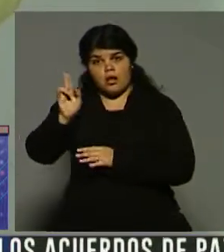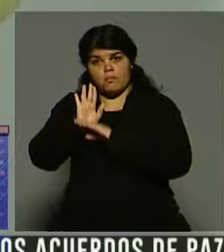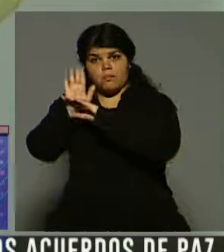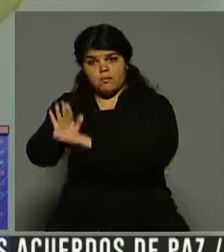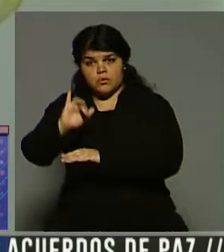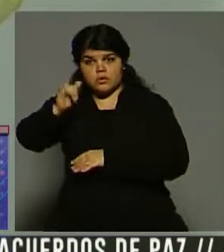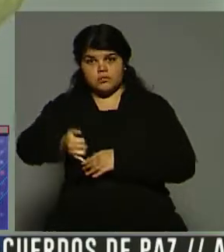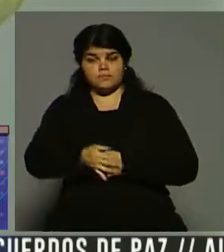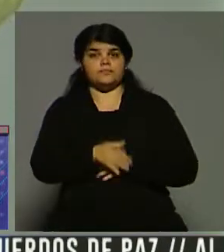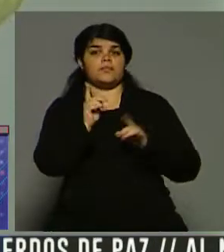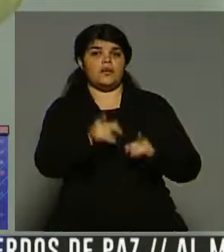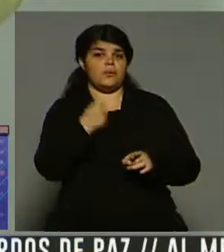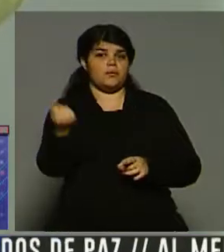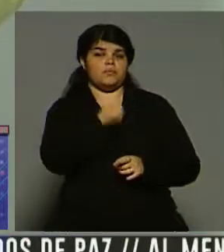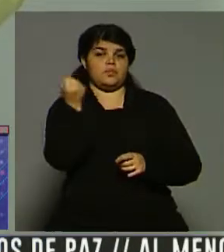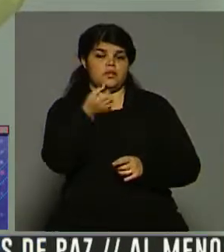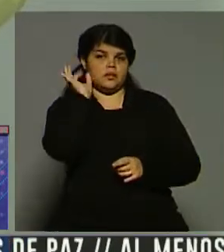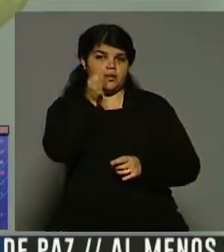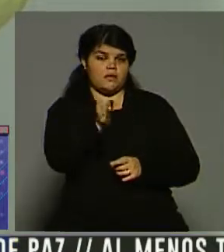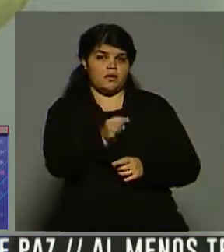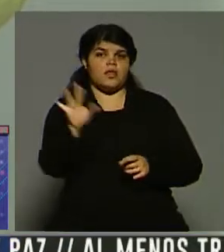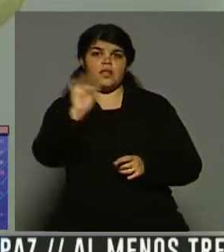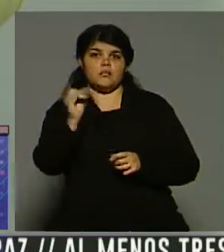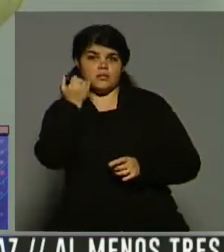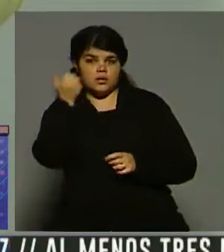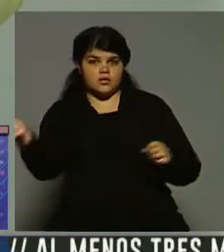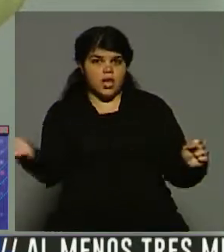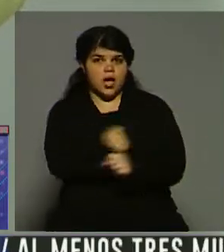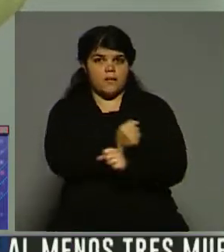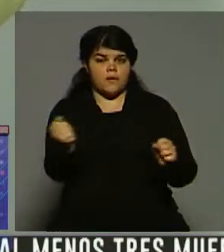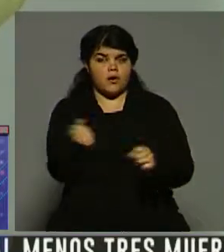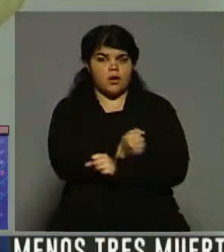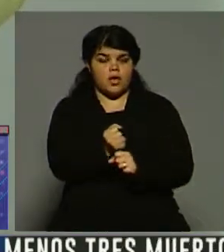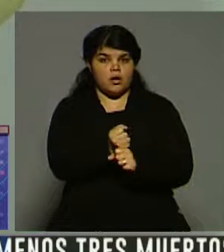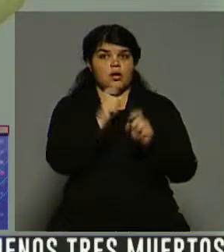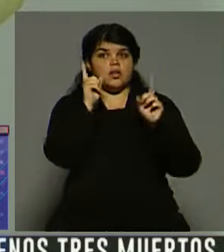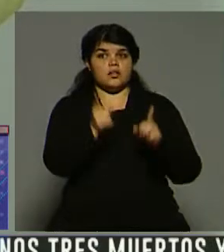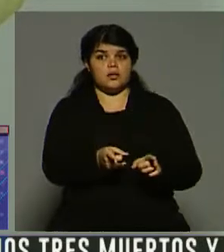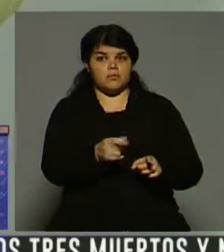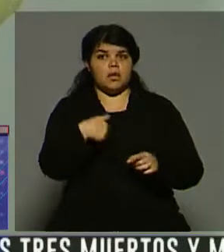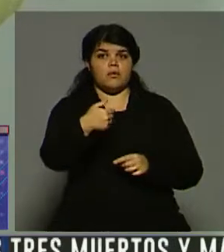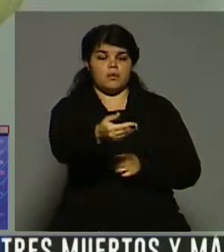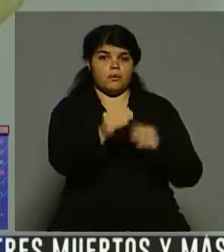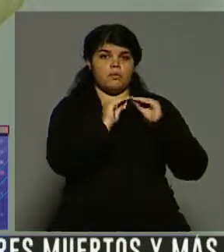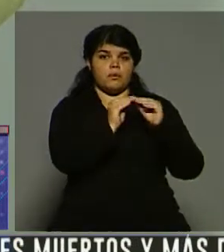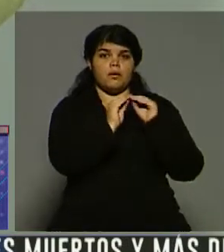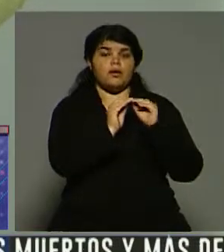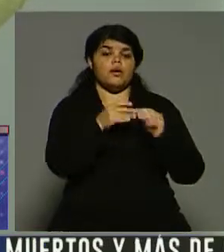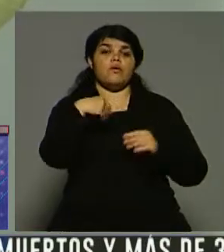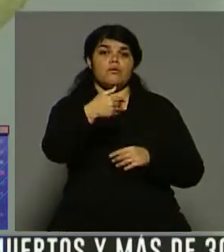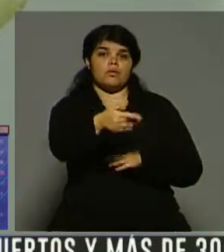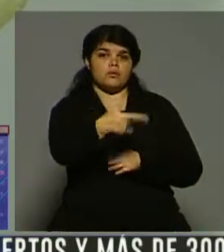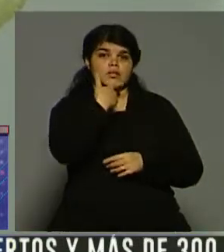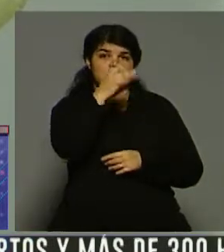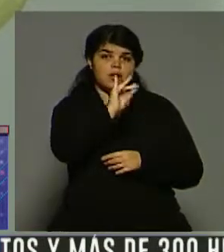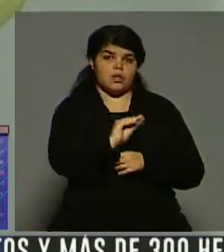en el contexto en el cual se da con media sanción en la Cámara de Diputados de la Nación y posterior tratamiento en los próximos días en la Cámara